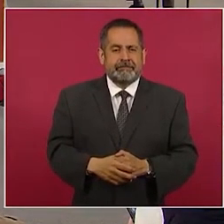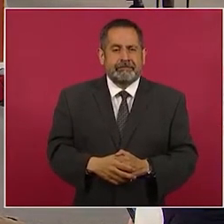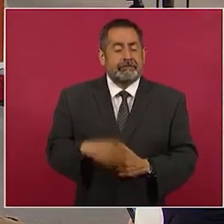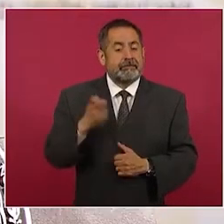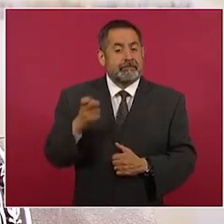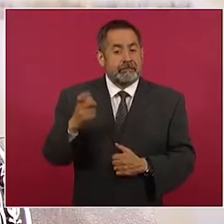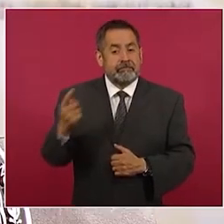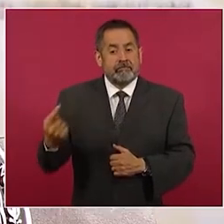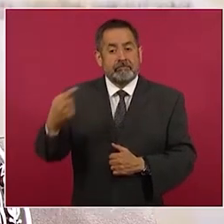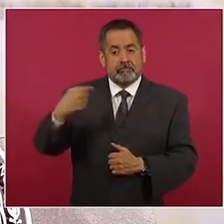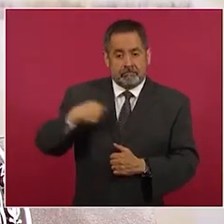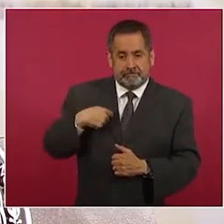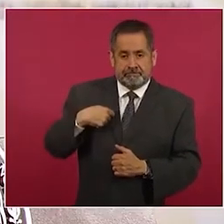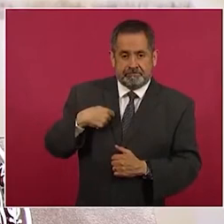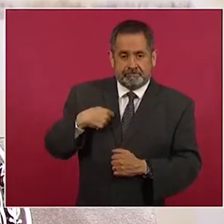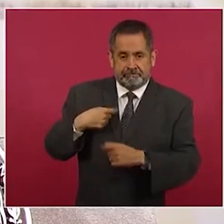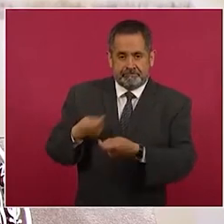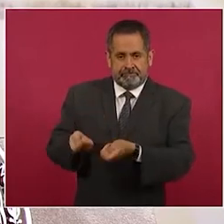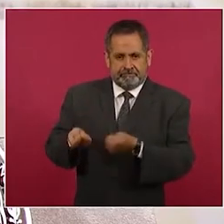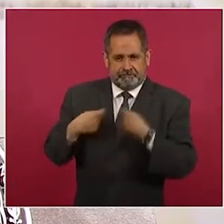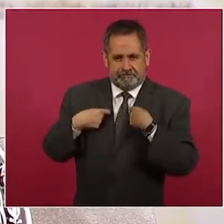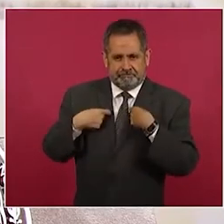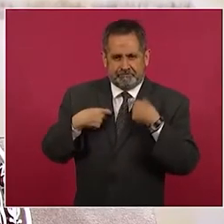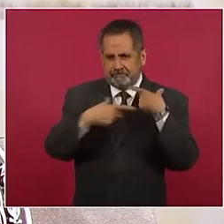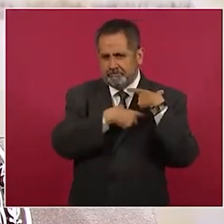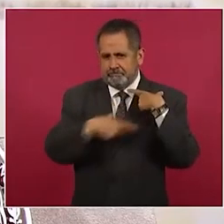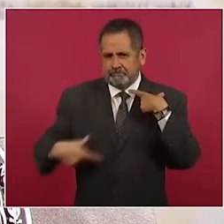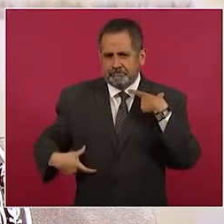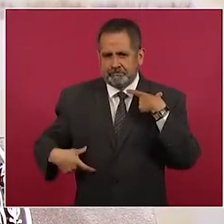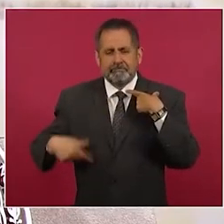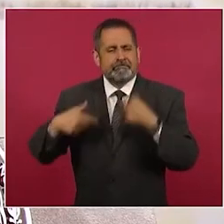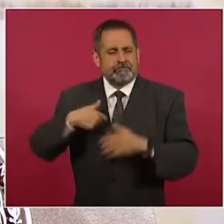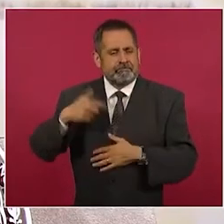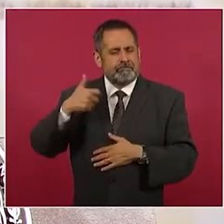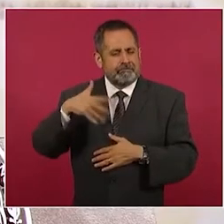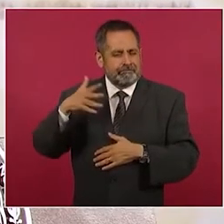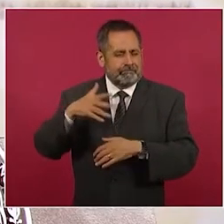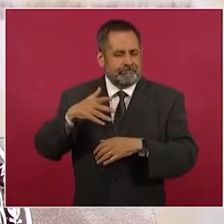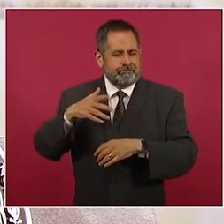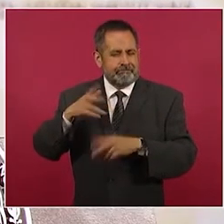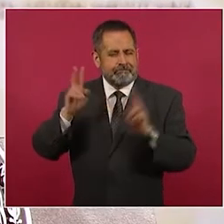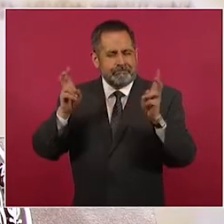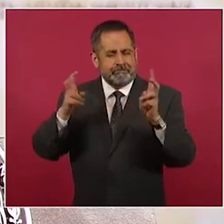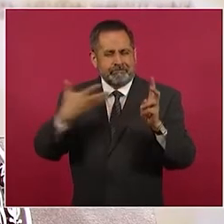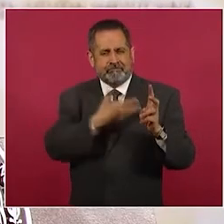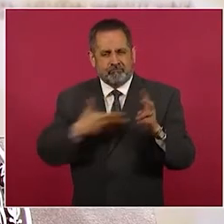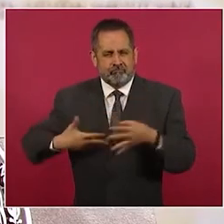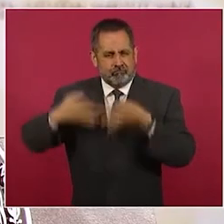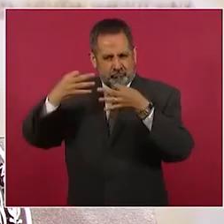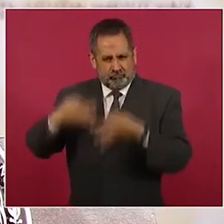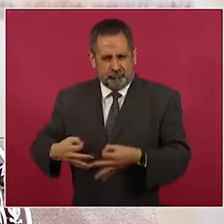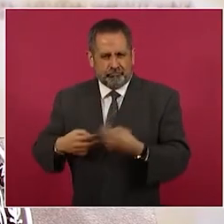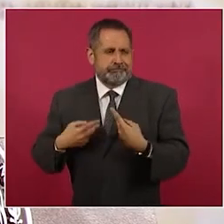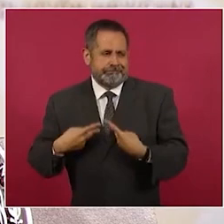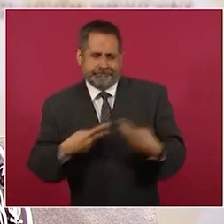ella me puso la banda cuando presidente legítimo.